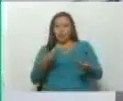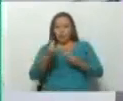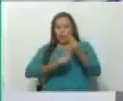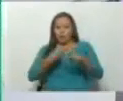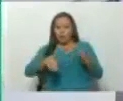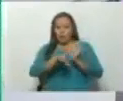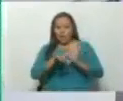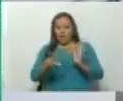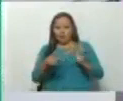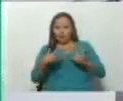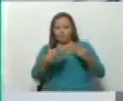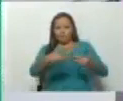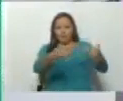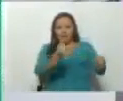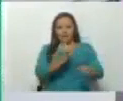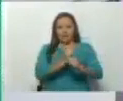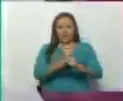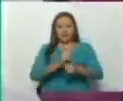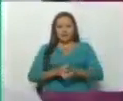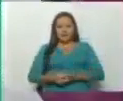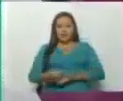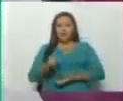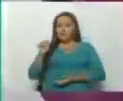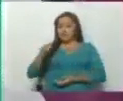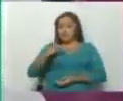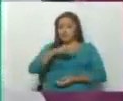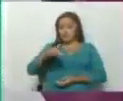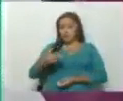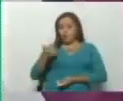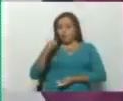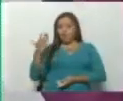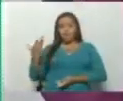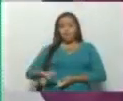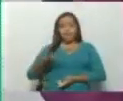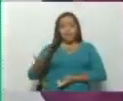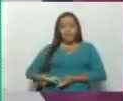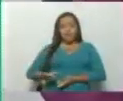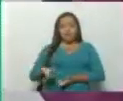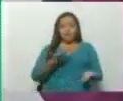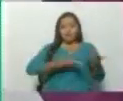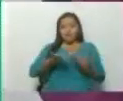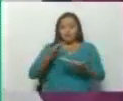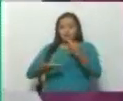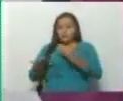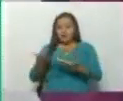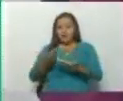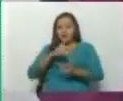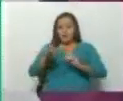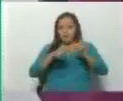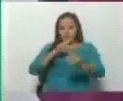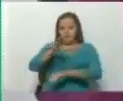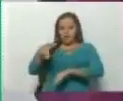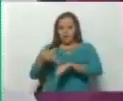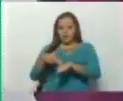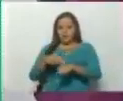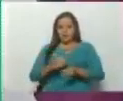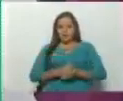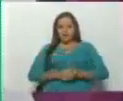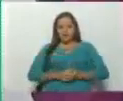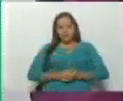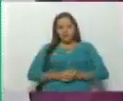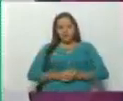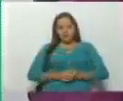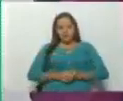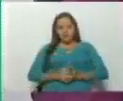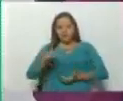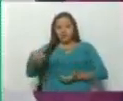ley. Sí, bueno, para nosotros ha sido bien grato esta consulta que hemos tenido a nivel nacional prácticamente. A